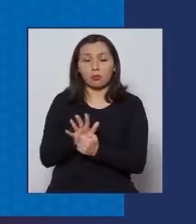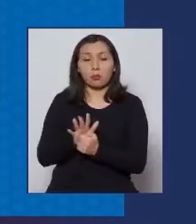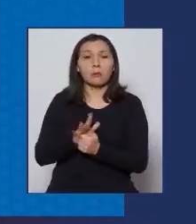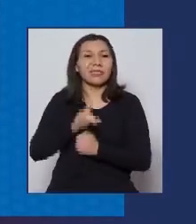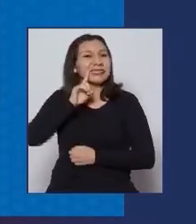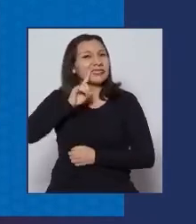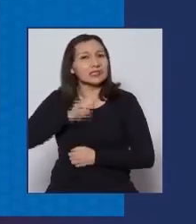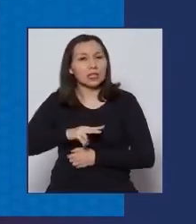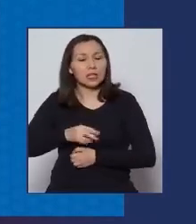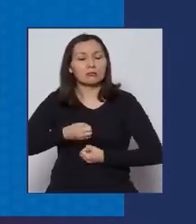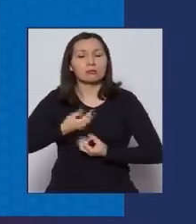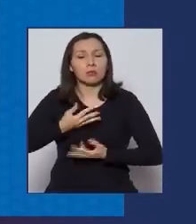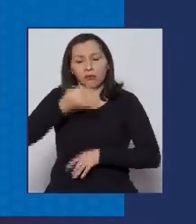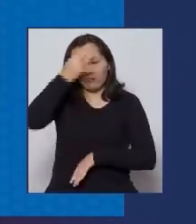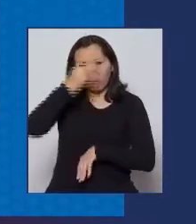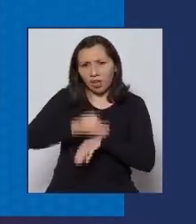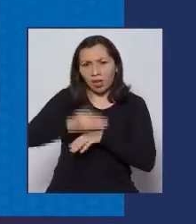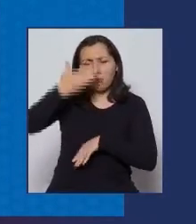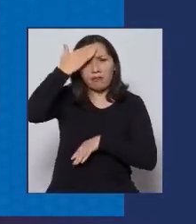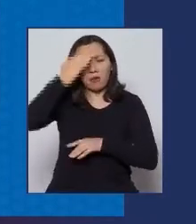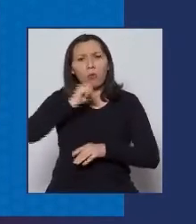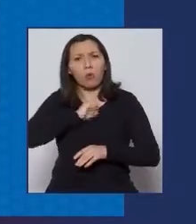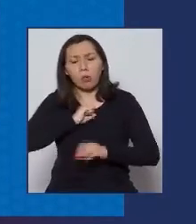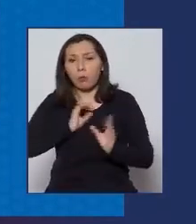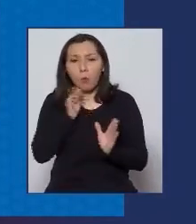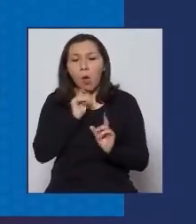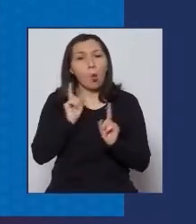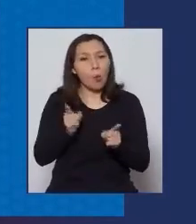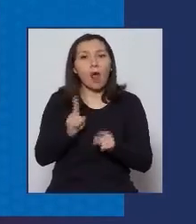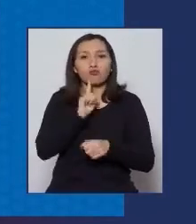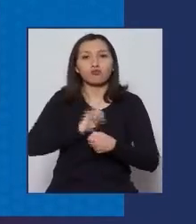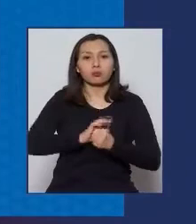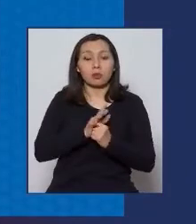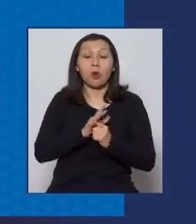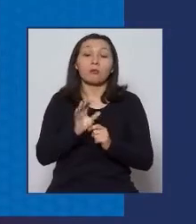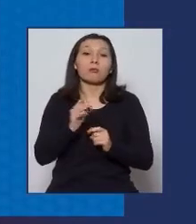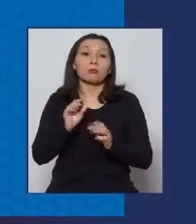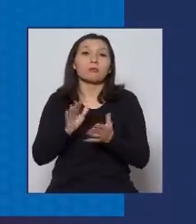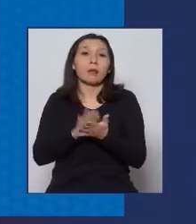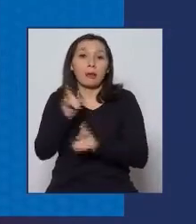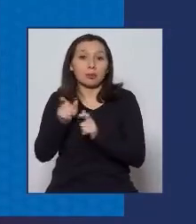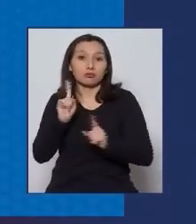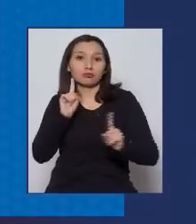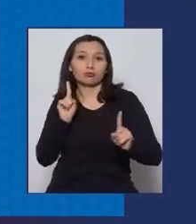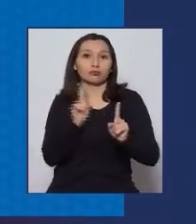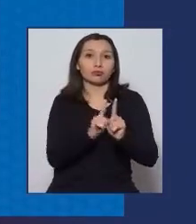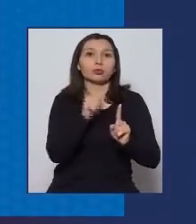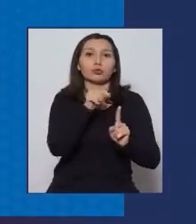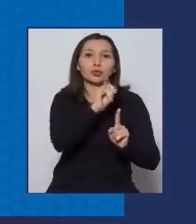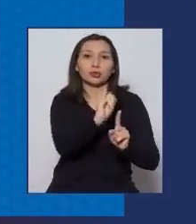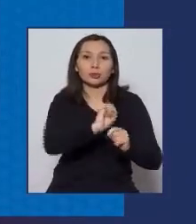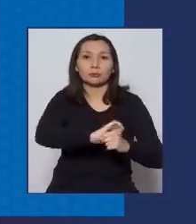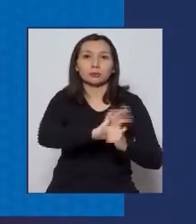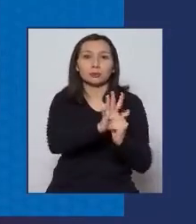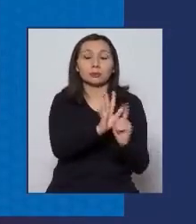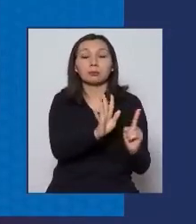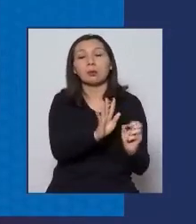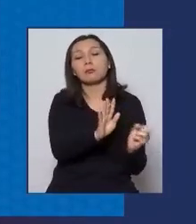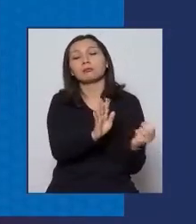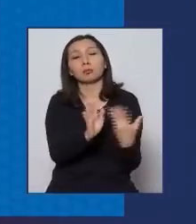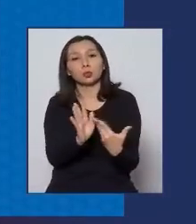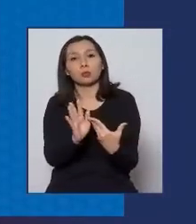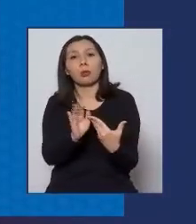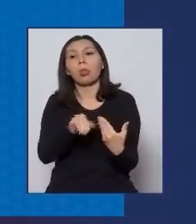forma asintomática y que normalmente fueron casos estrechos contactos estrechos de alinco bill y que fueron